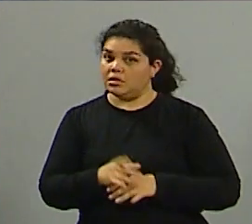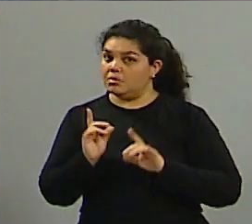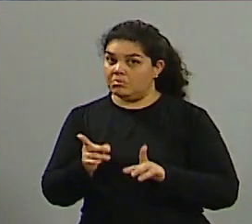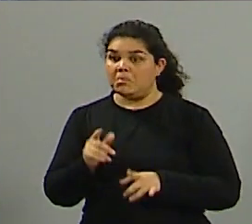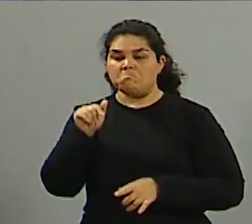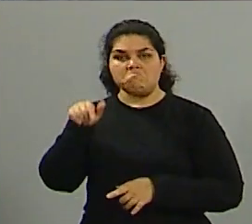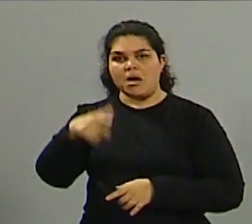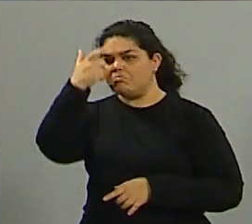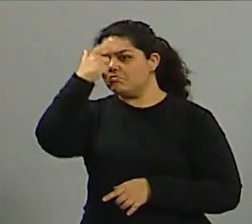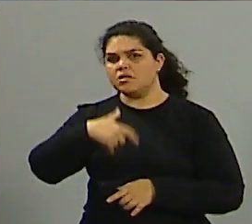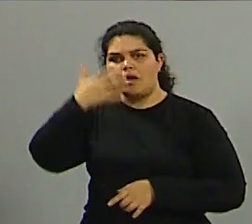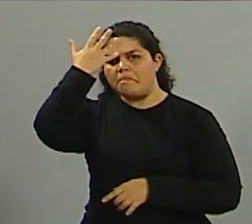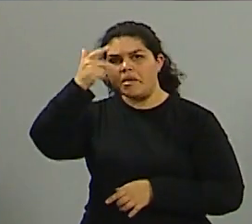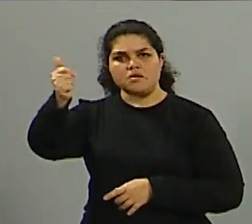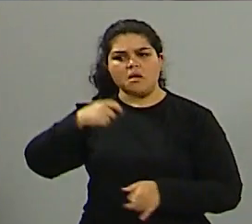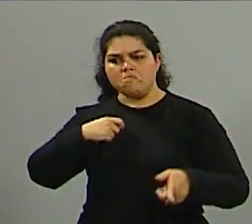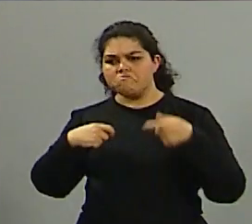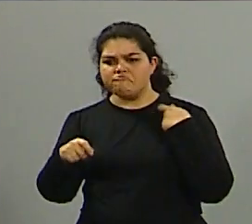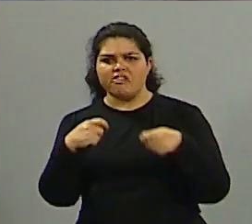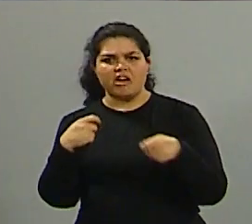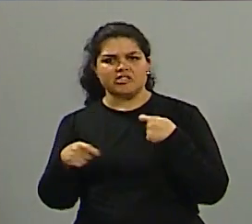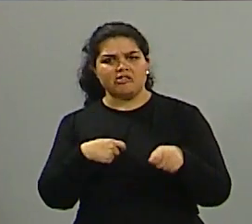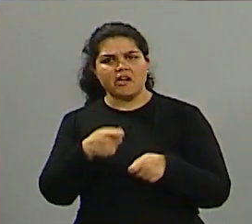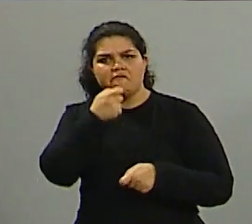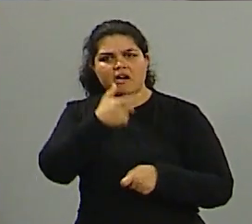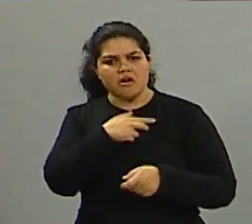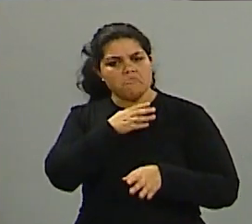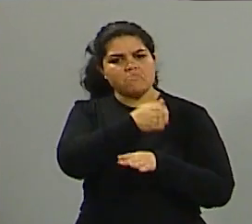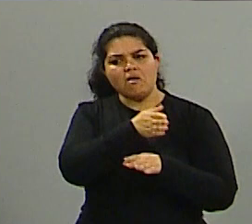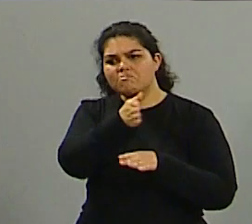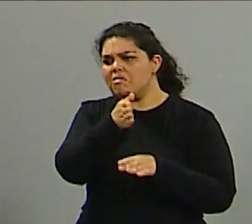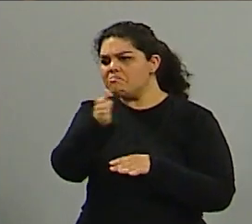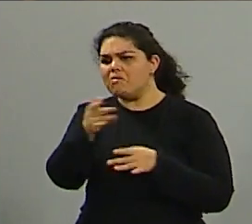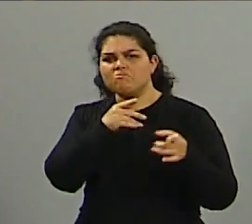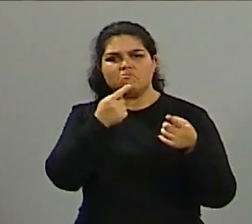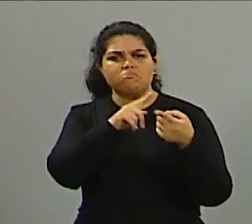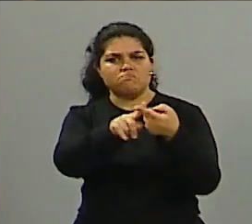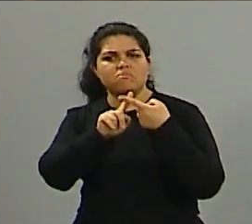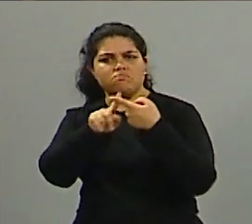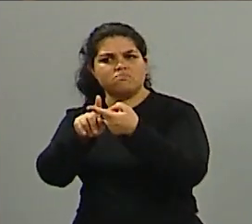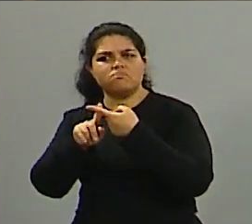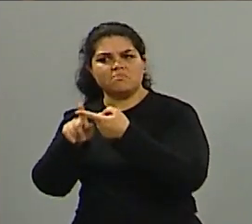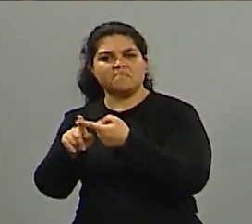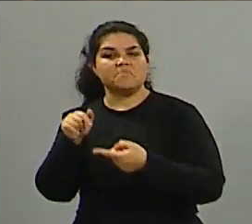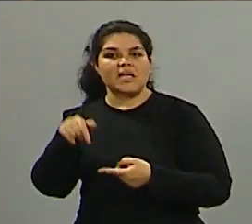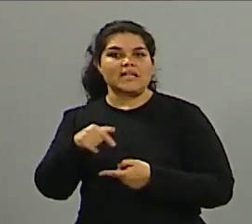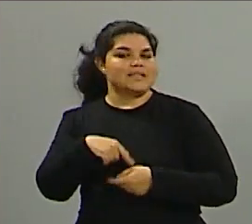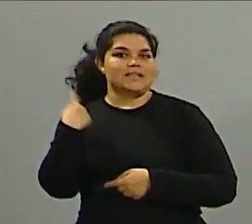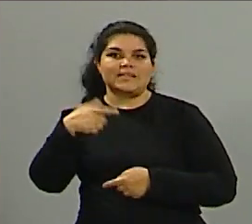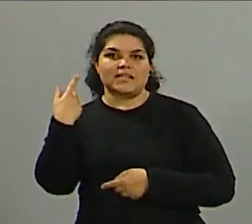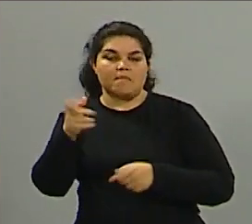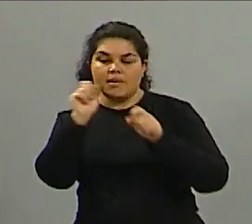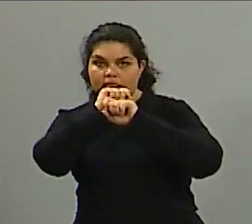política. la cintura de él. Sí, es un tipo muy despierto, muy cercano, mantiene